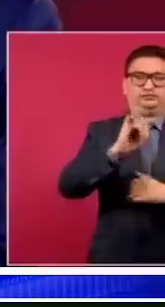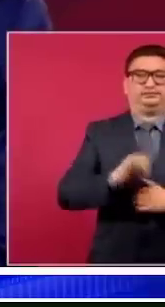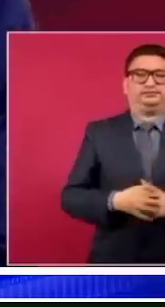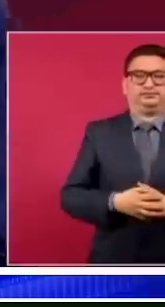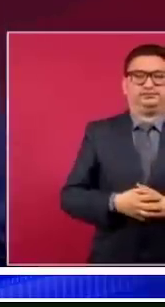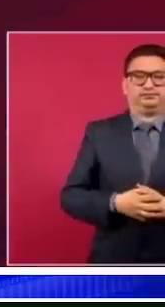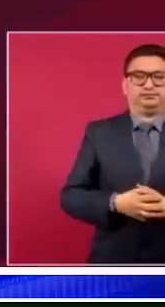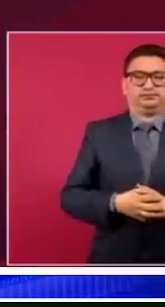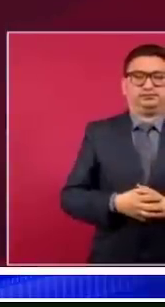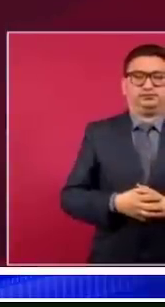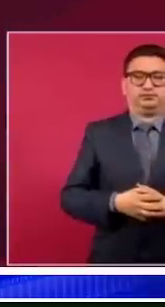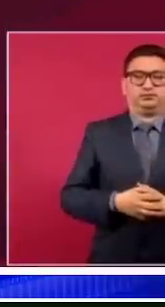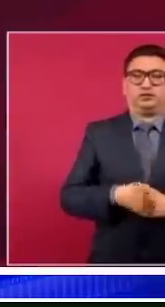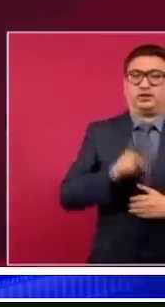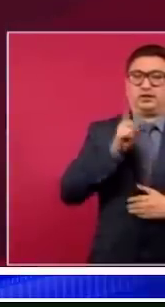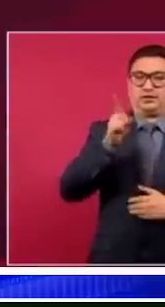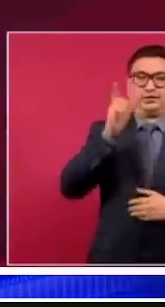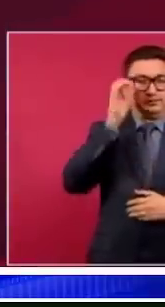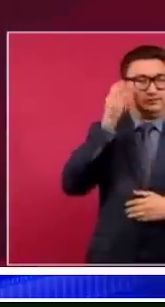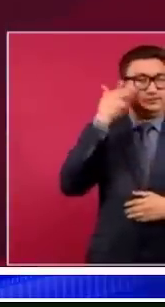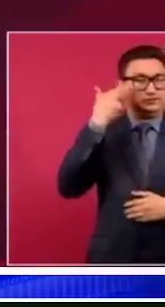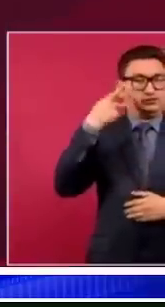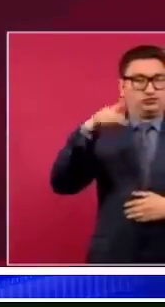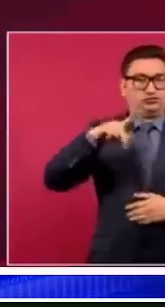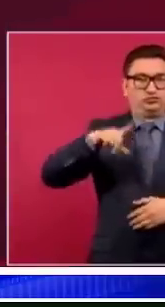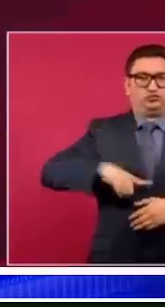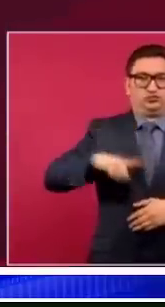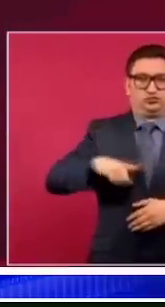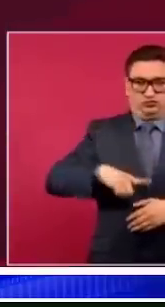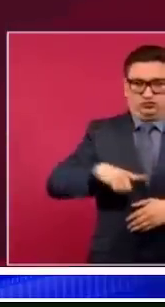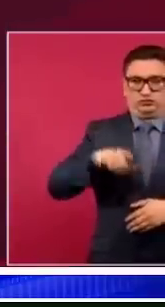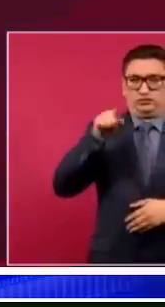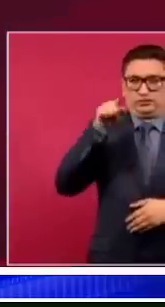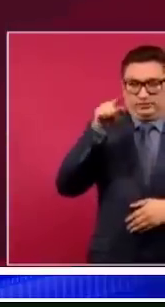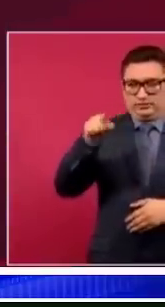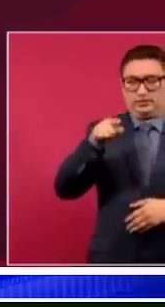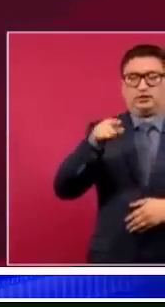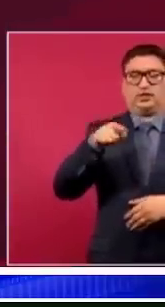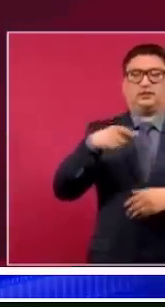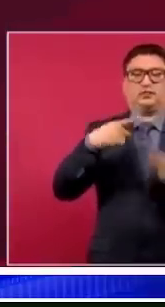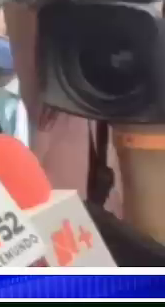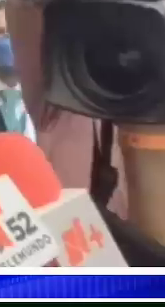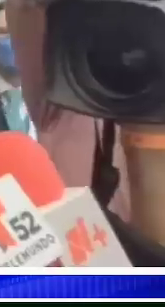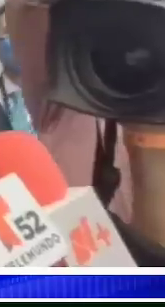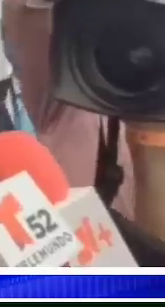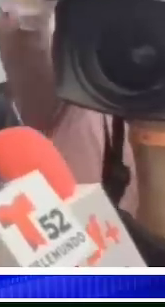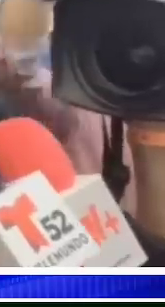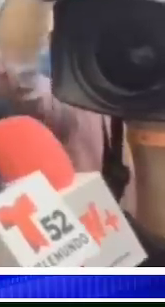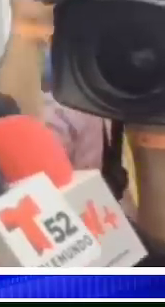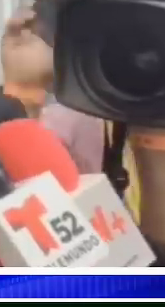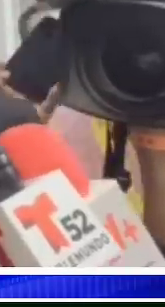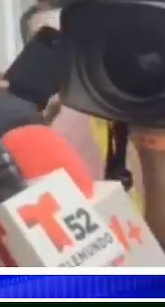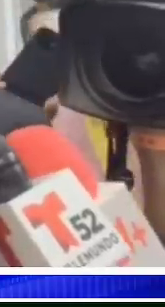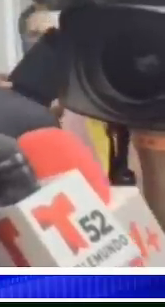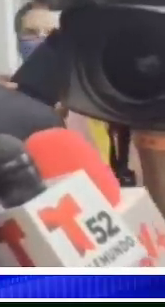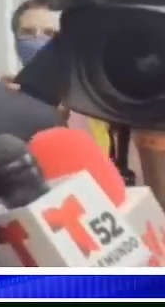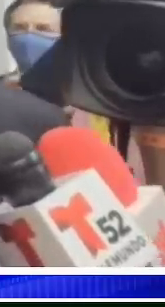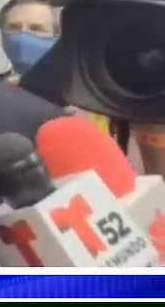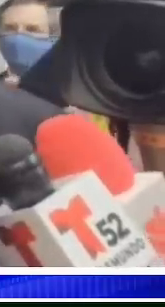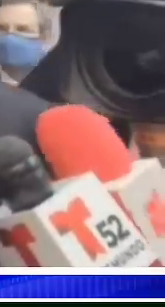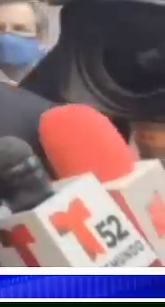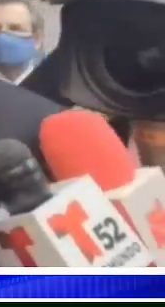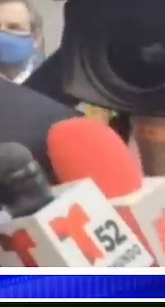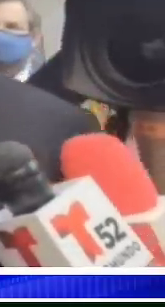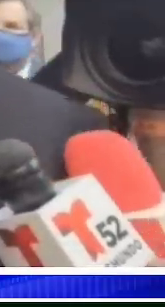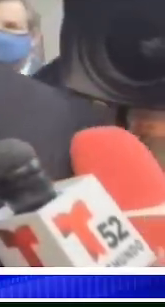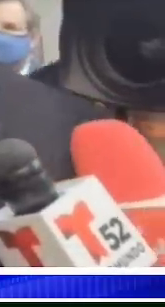se va a defender ante la politiquería de los Estados Unidos, en donde los políticos, demócratas y republicanos, se quieren colgar de nuestro